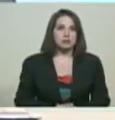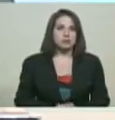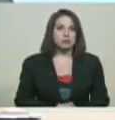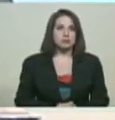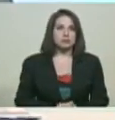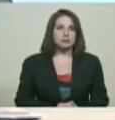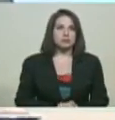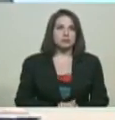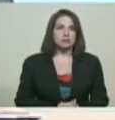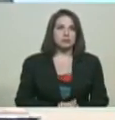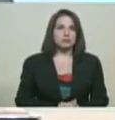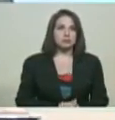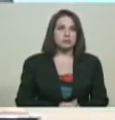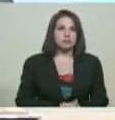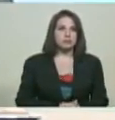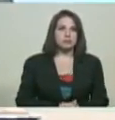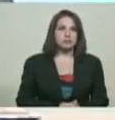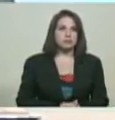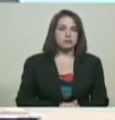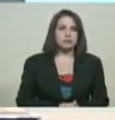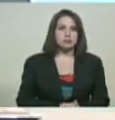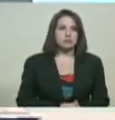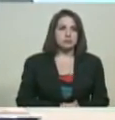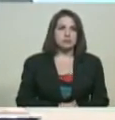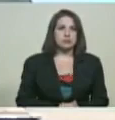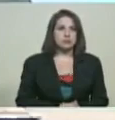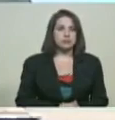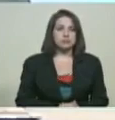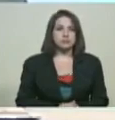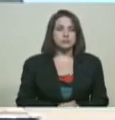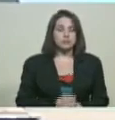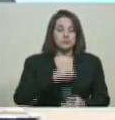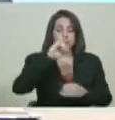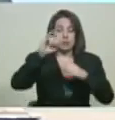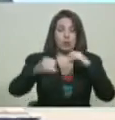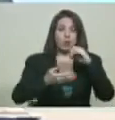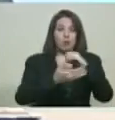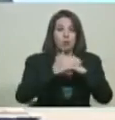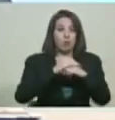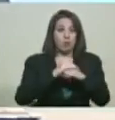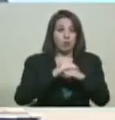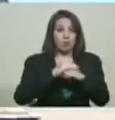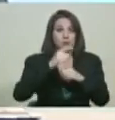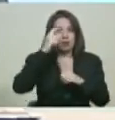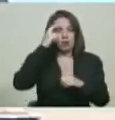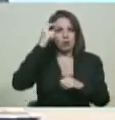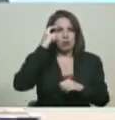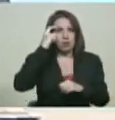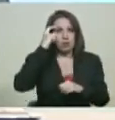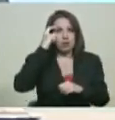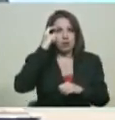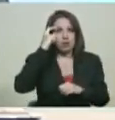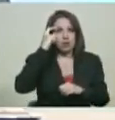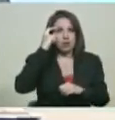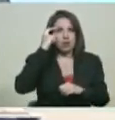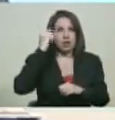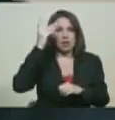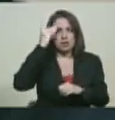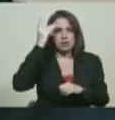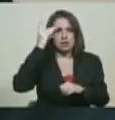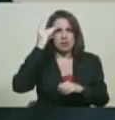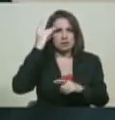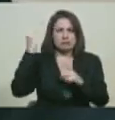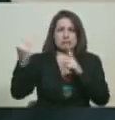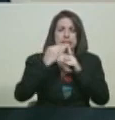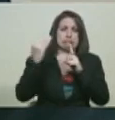del sí y jorge rodríguez son víctimas de lo